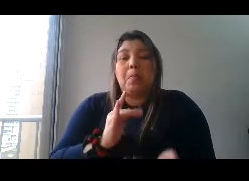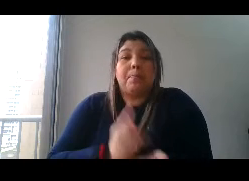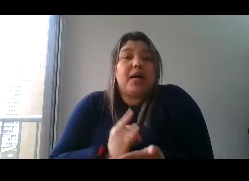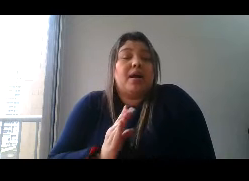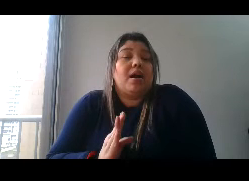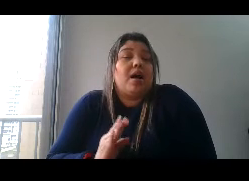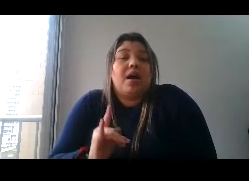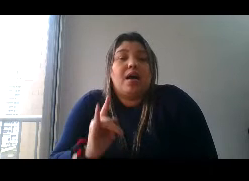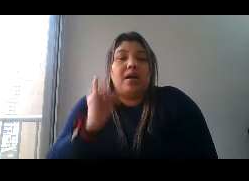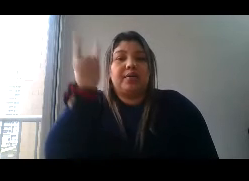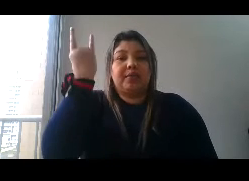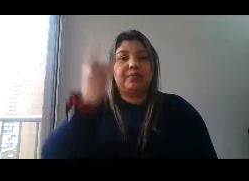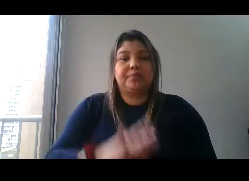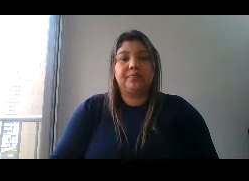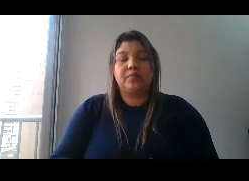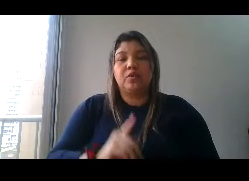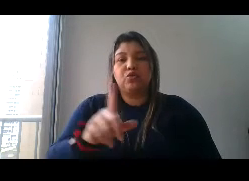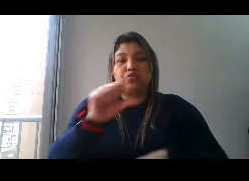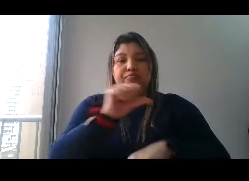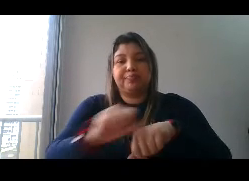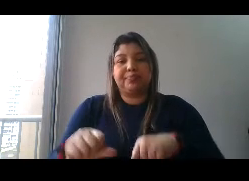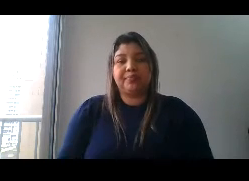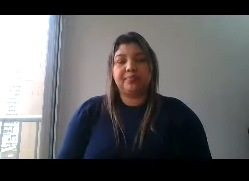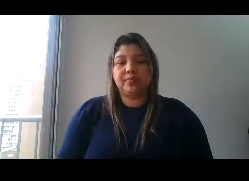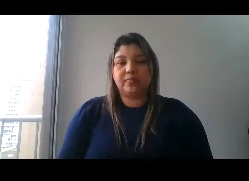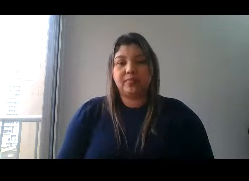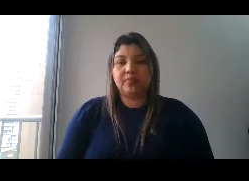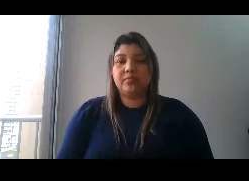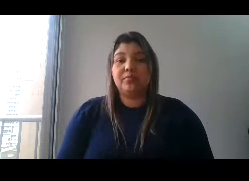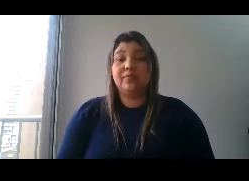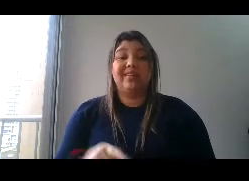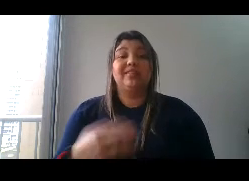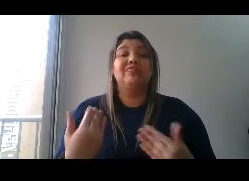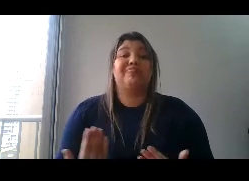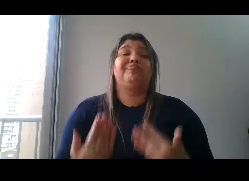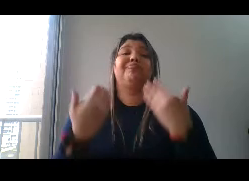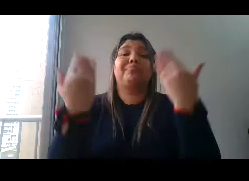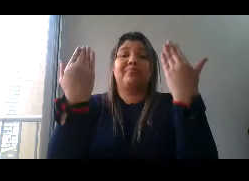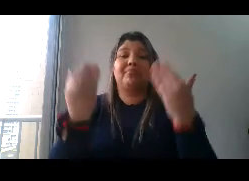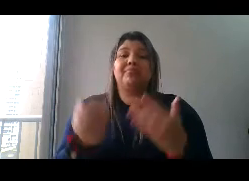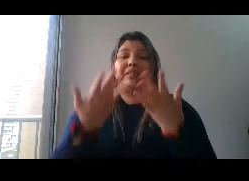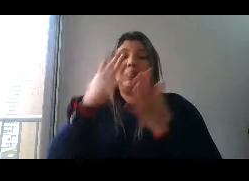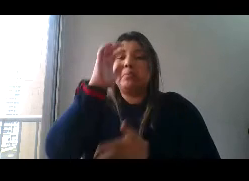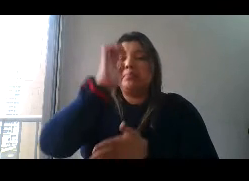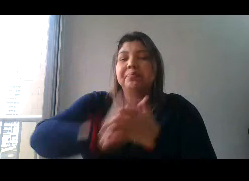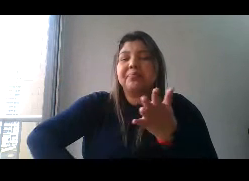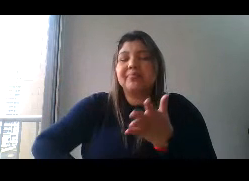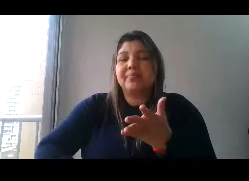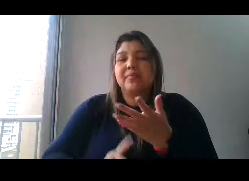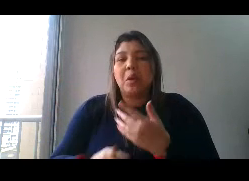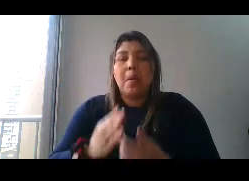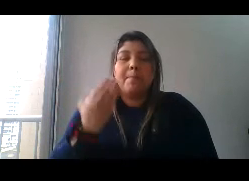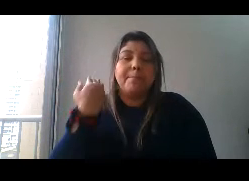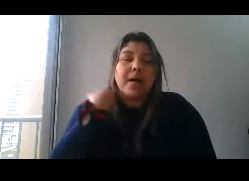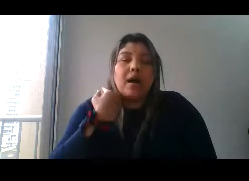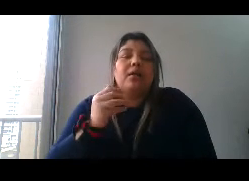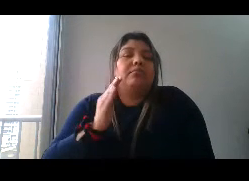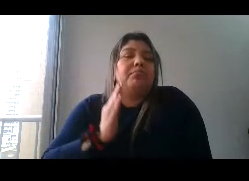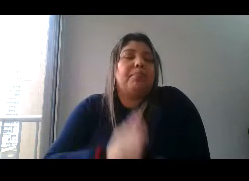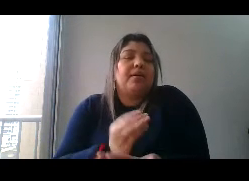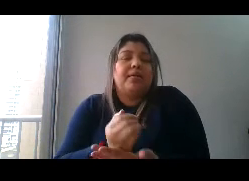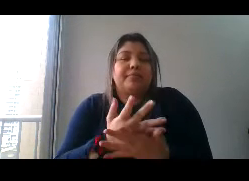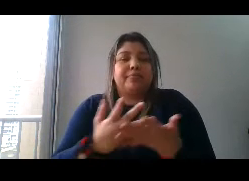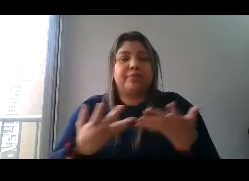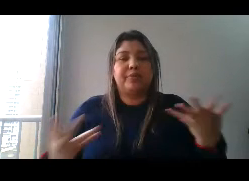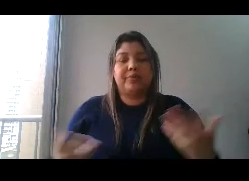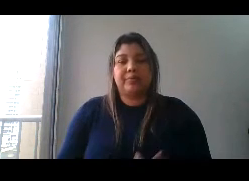ese procedimiento quirúrgico. Eso ayuda muchísimo a disminuir esos eventos adversos.